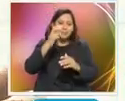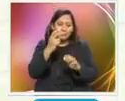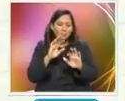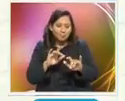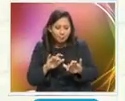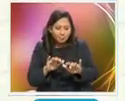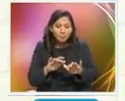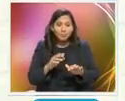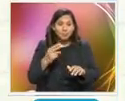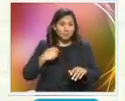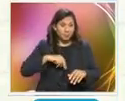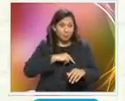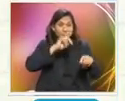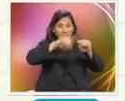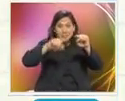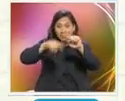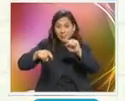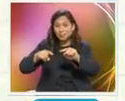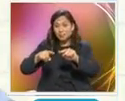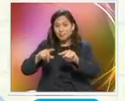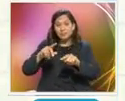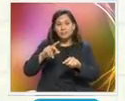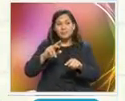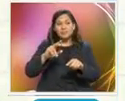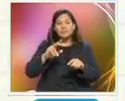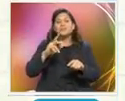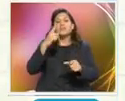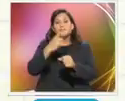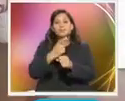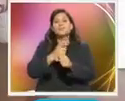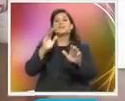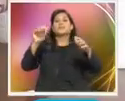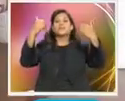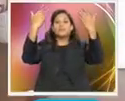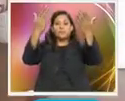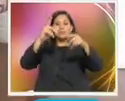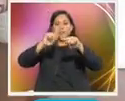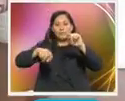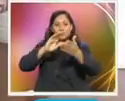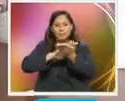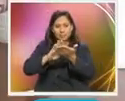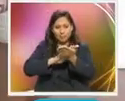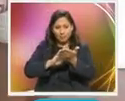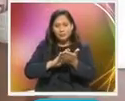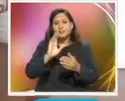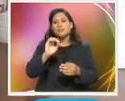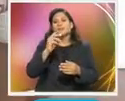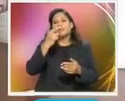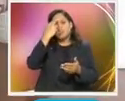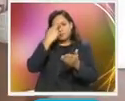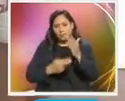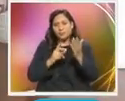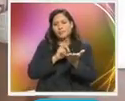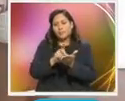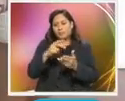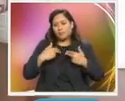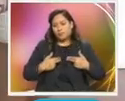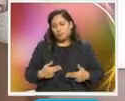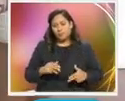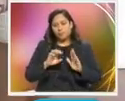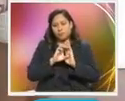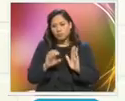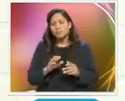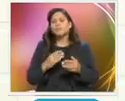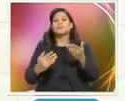no podemos combatir un fenómeno dentro si no se combate fuera. ¿Me explico? Un fenómeno que es adverso o que viola derechos humanos, como muy claramente